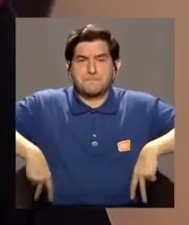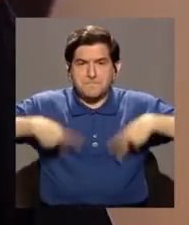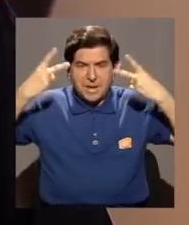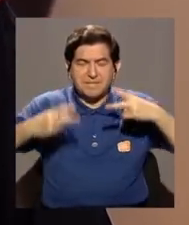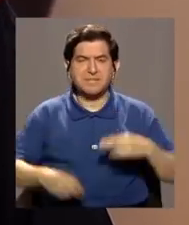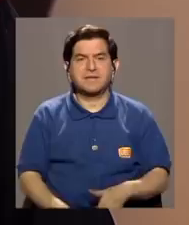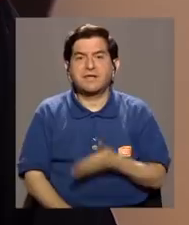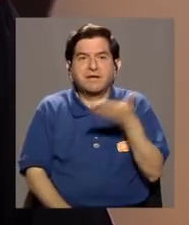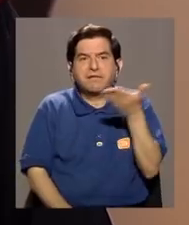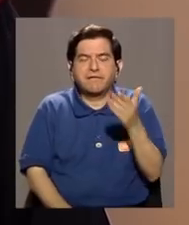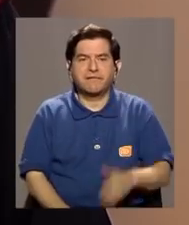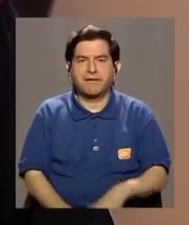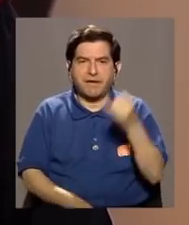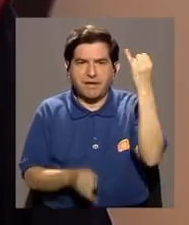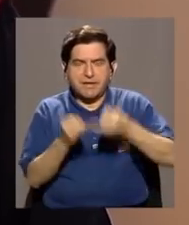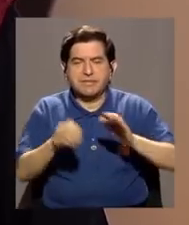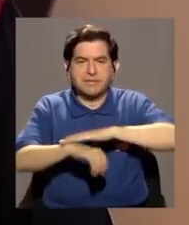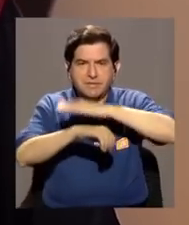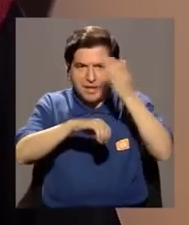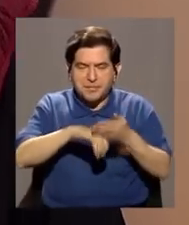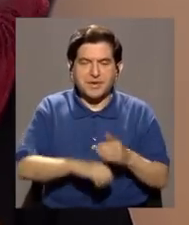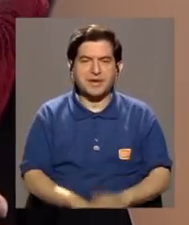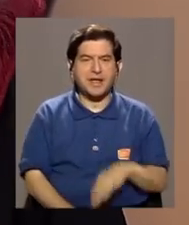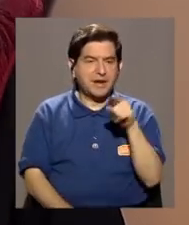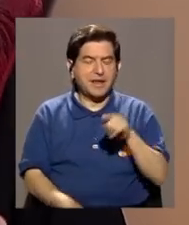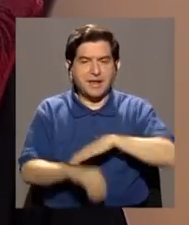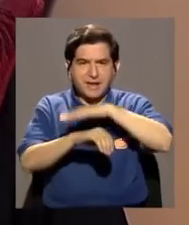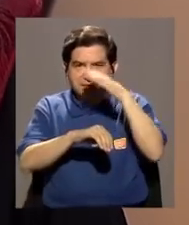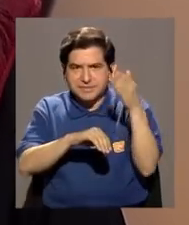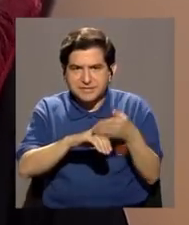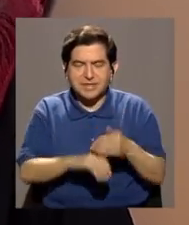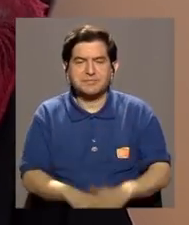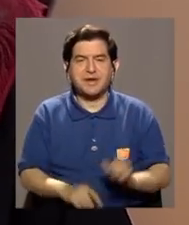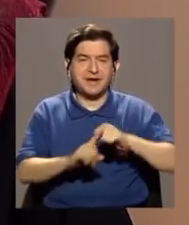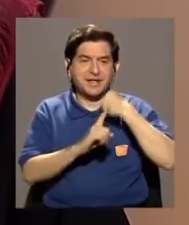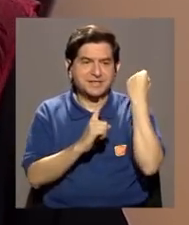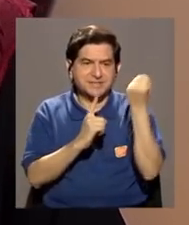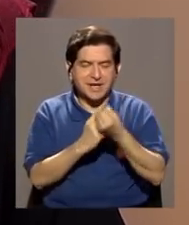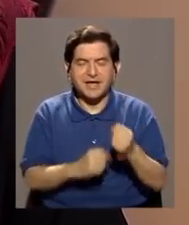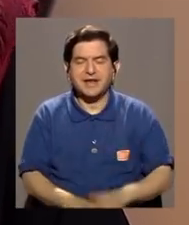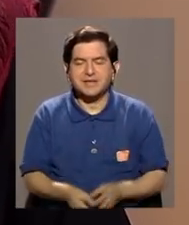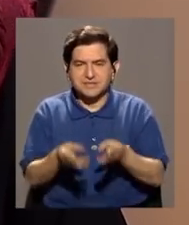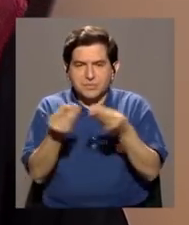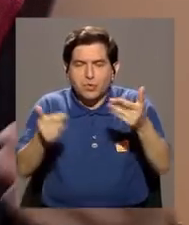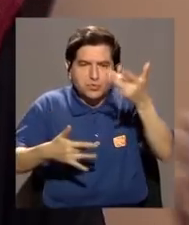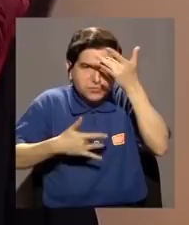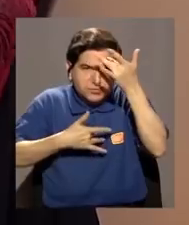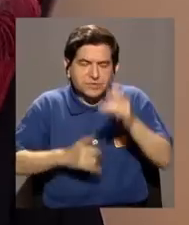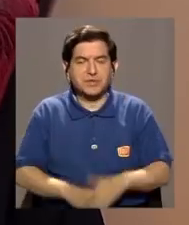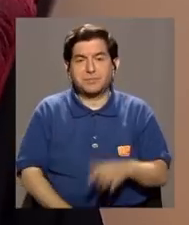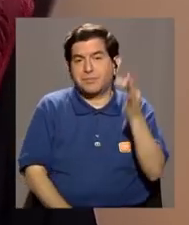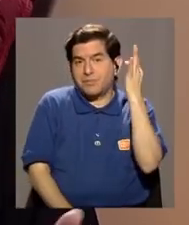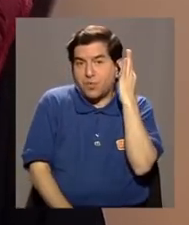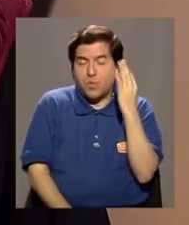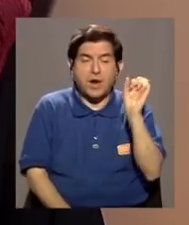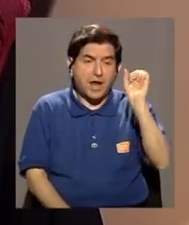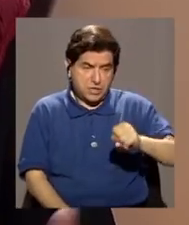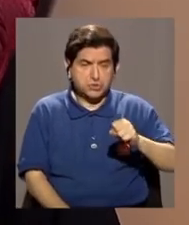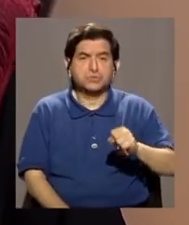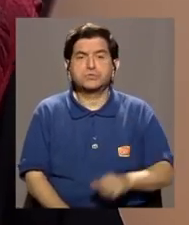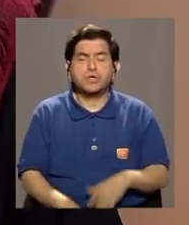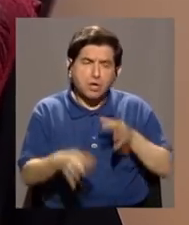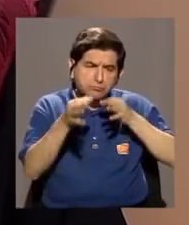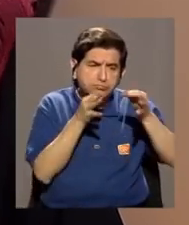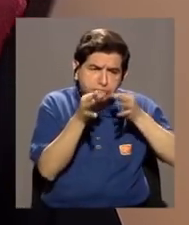era justamente terminar con el embarazo porque era el embarazo lo que estaba produciendo una situación patológica y entonces hay mujeres a las que sí se les